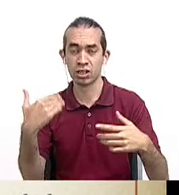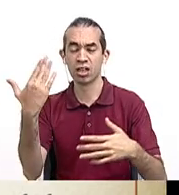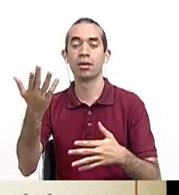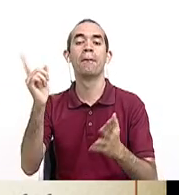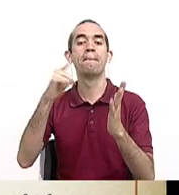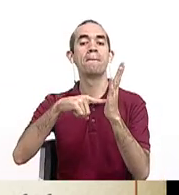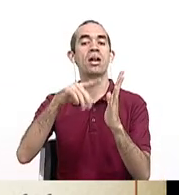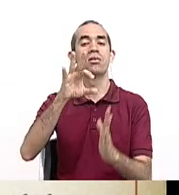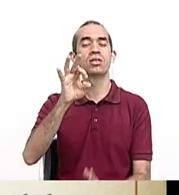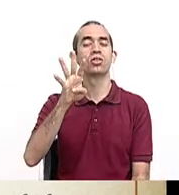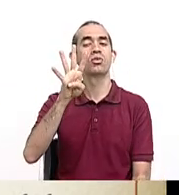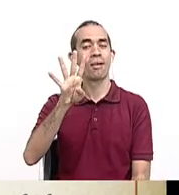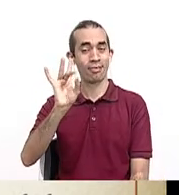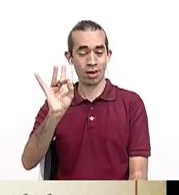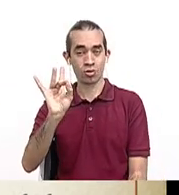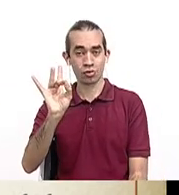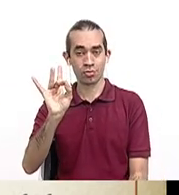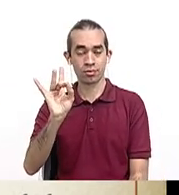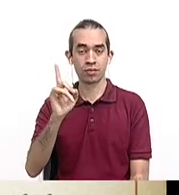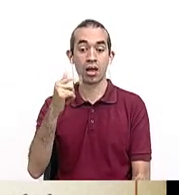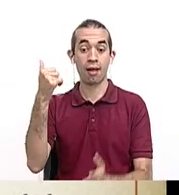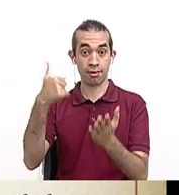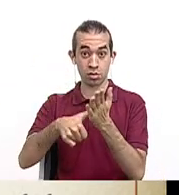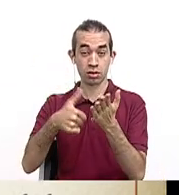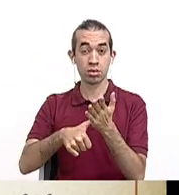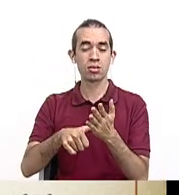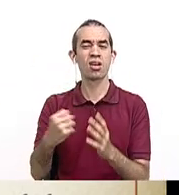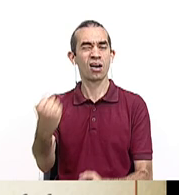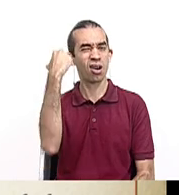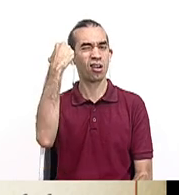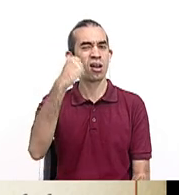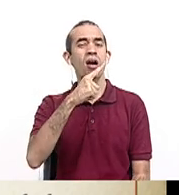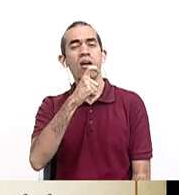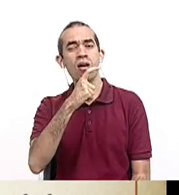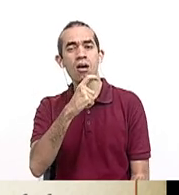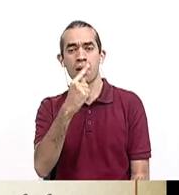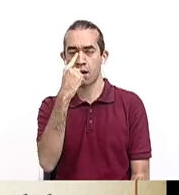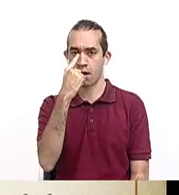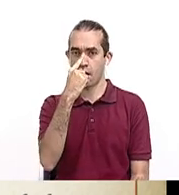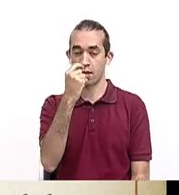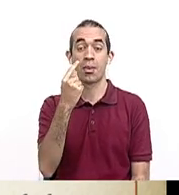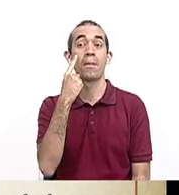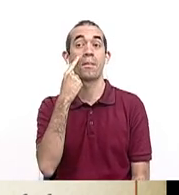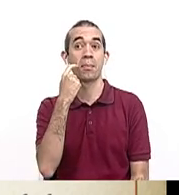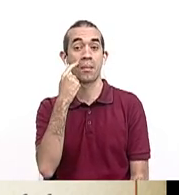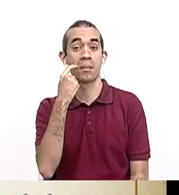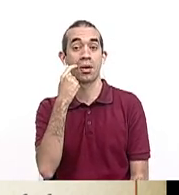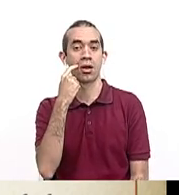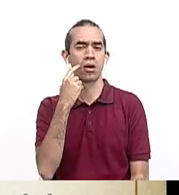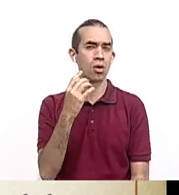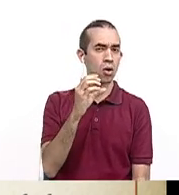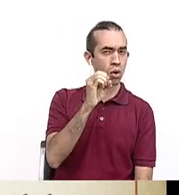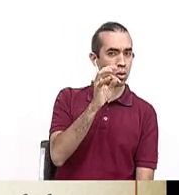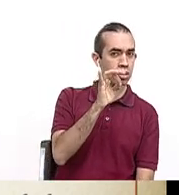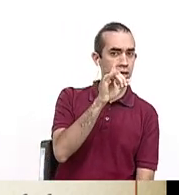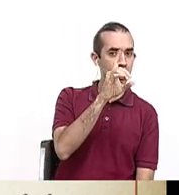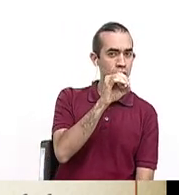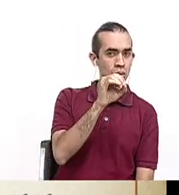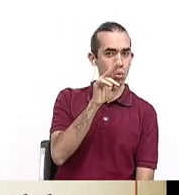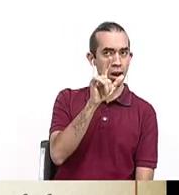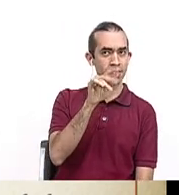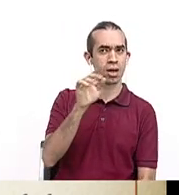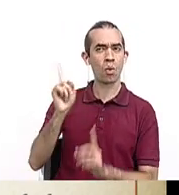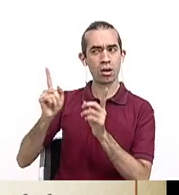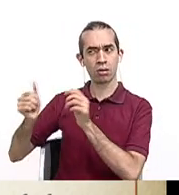48 las elecciones del 48 las gana calderón guardias o las ganas y lula t esa es una pregunta